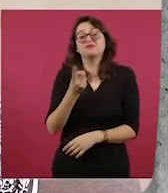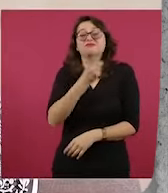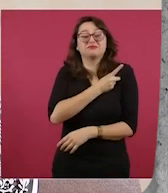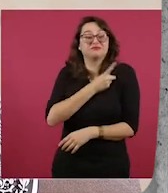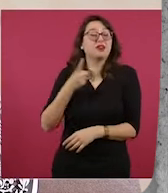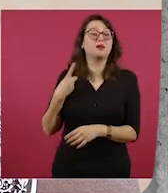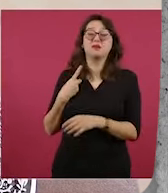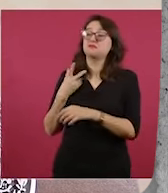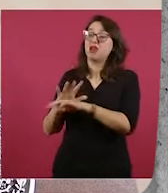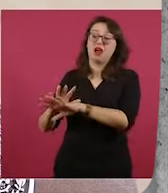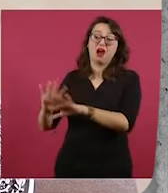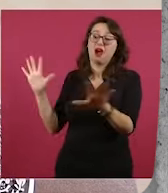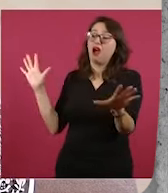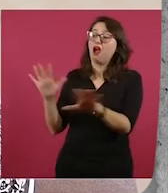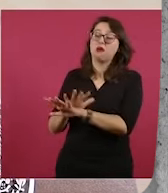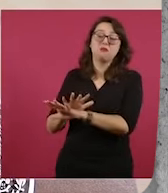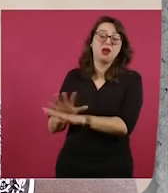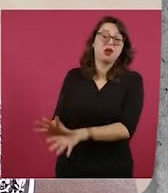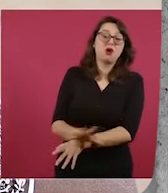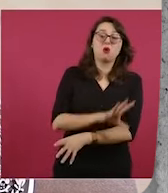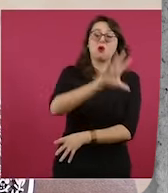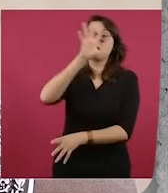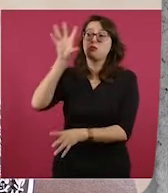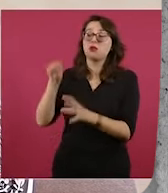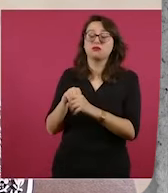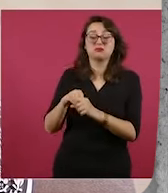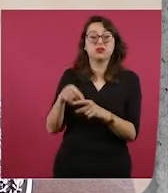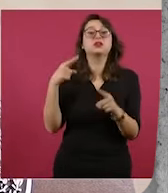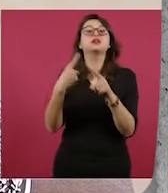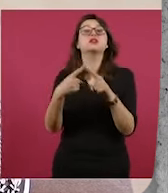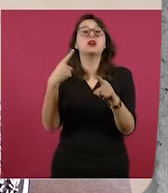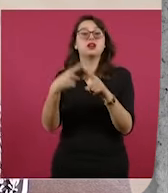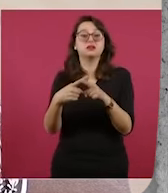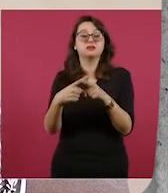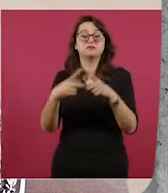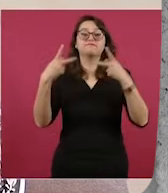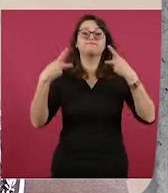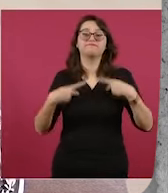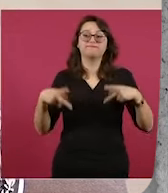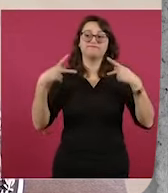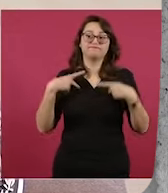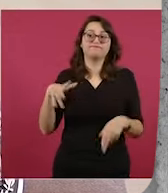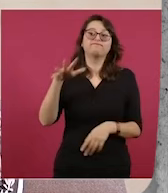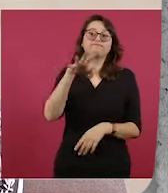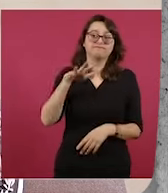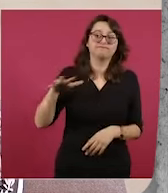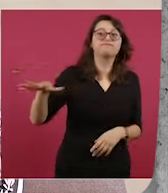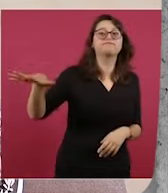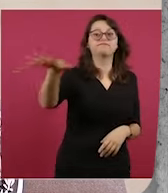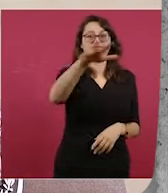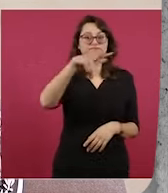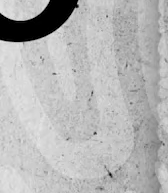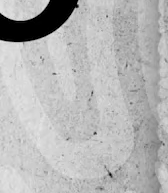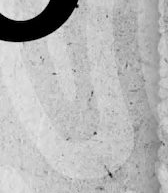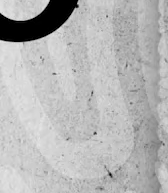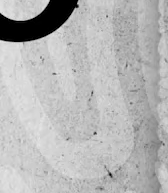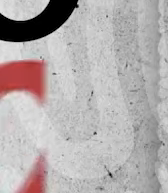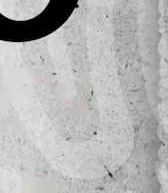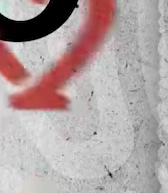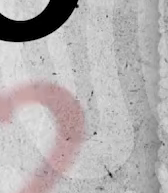México el que resuelva sobre esto. En las urnas. En las urnas, sí.